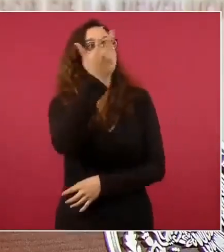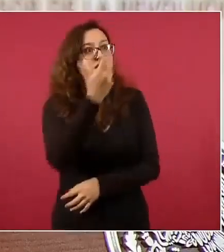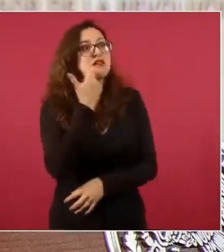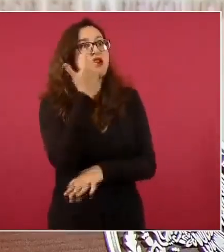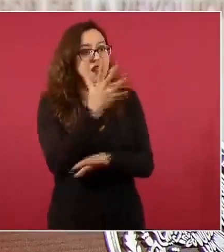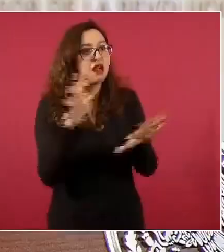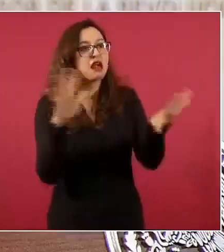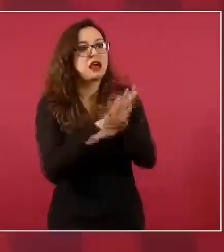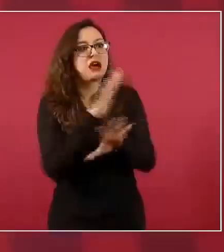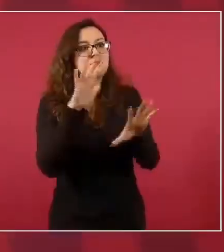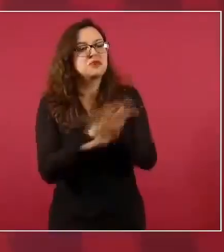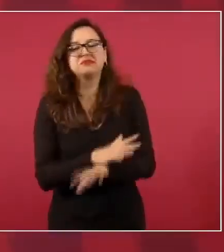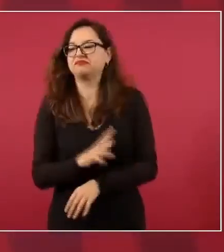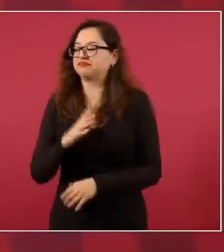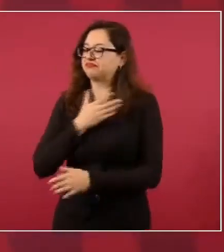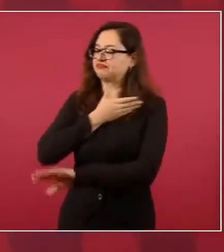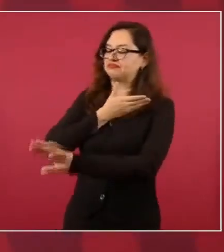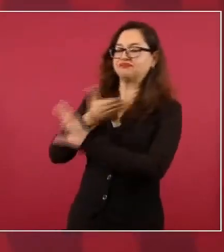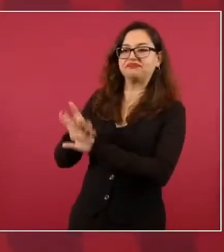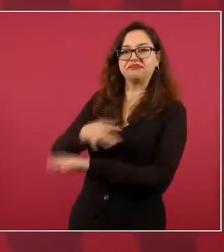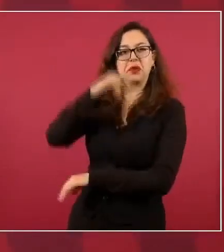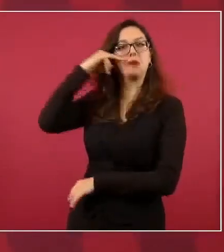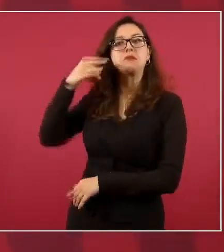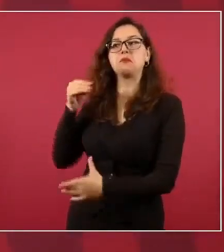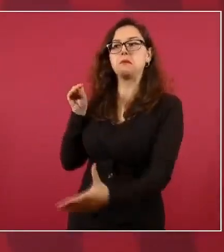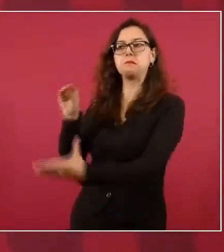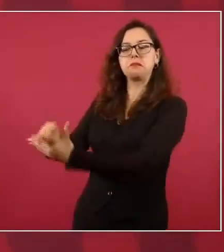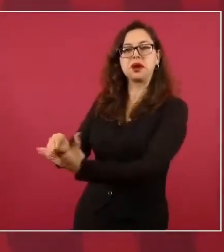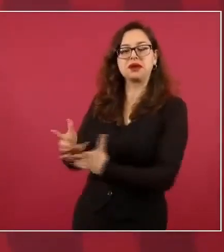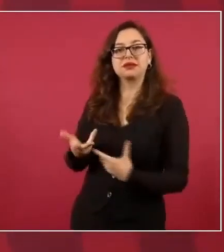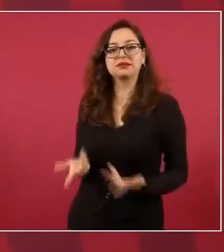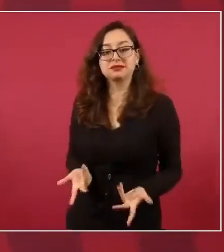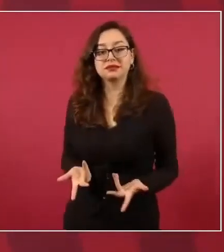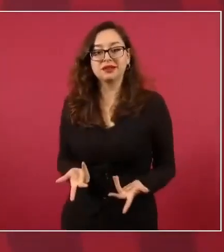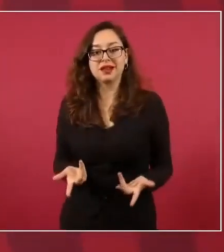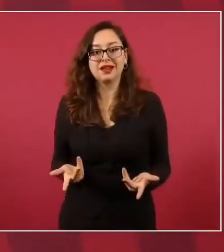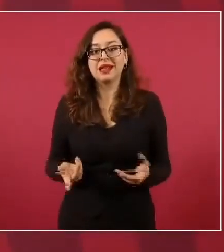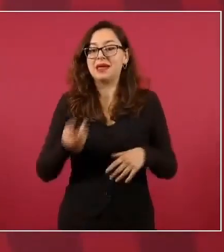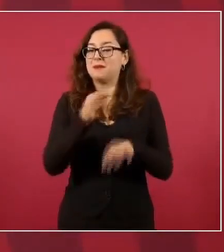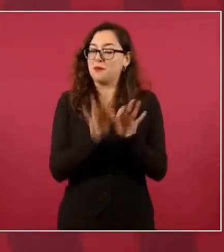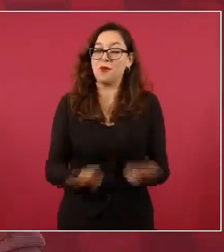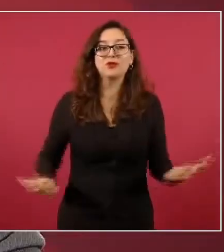la soberanía popular, por encima de todo,